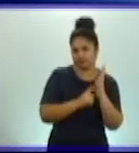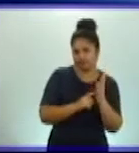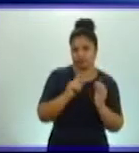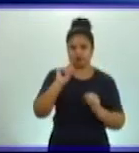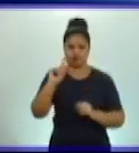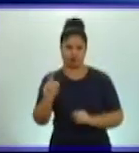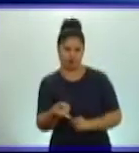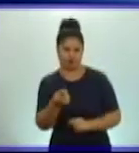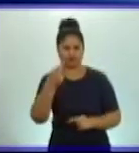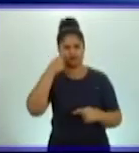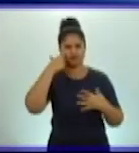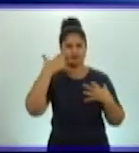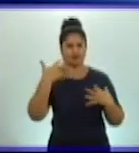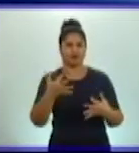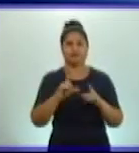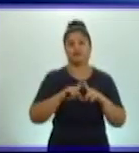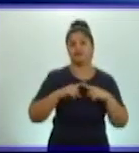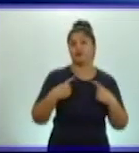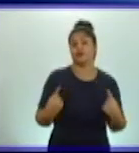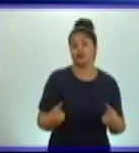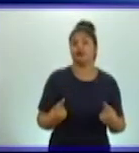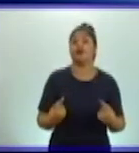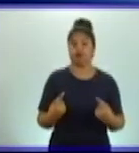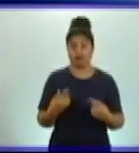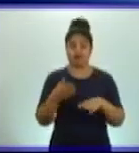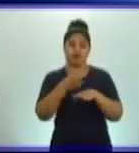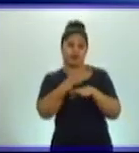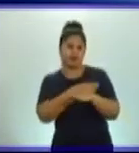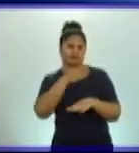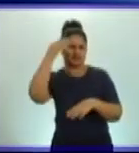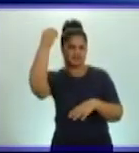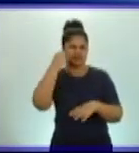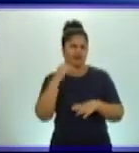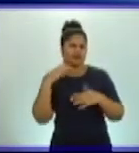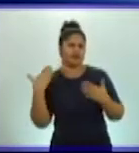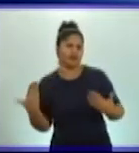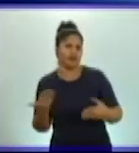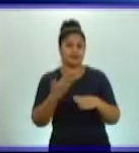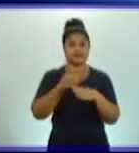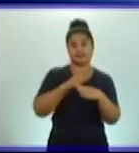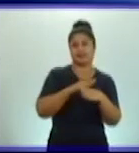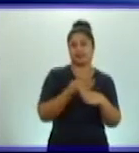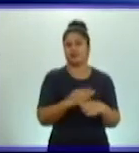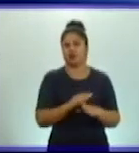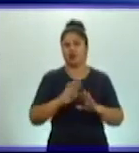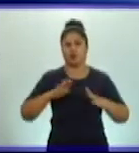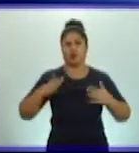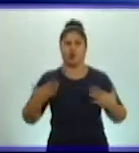intención, porque es importante saber qué dice, pero qué quiere decir esto.